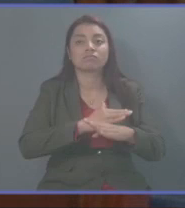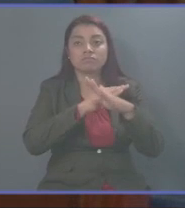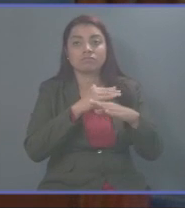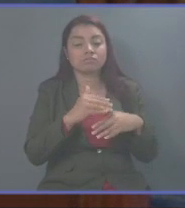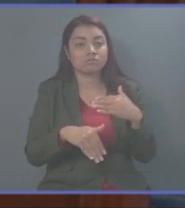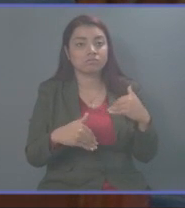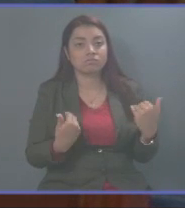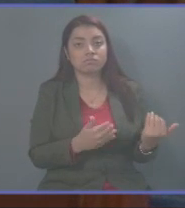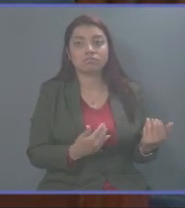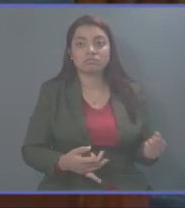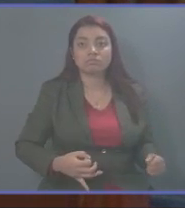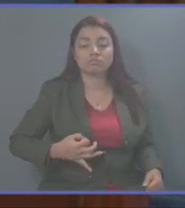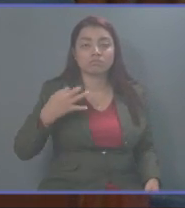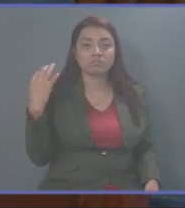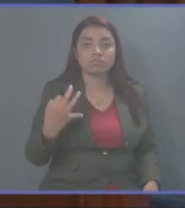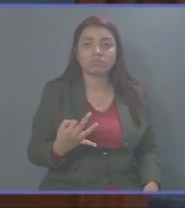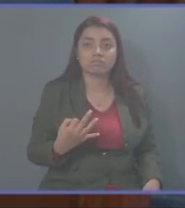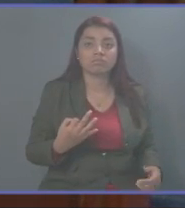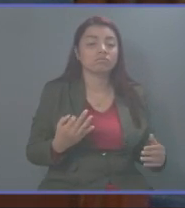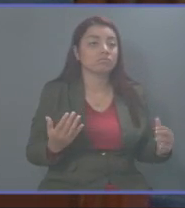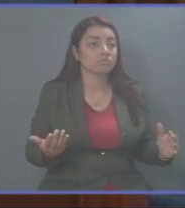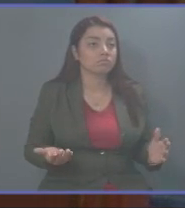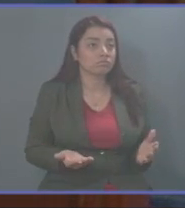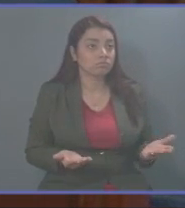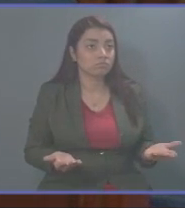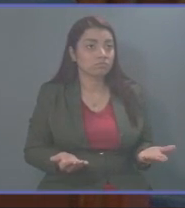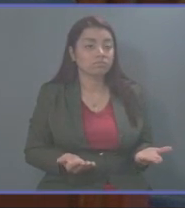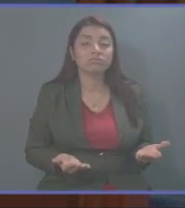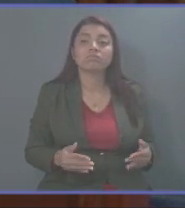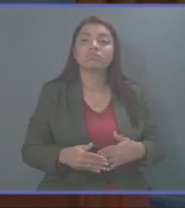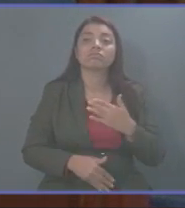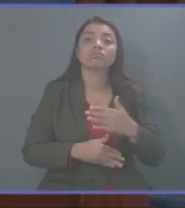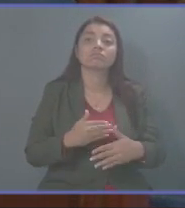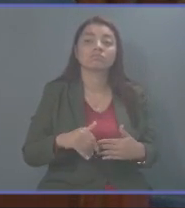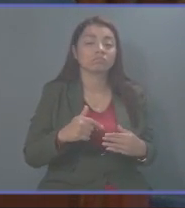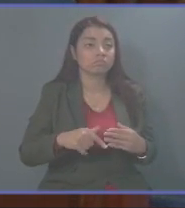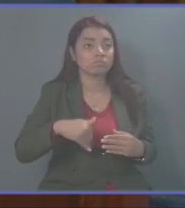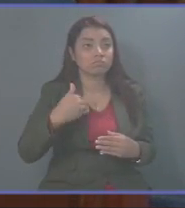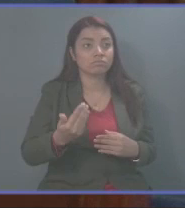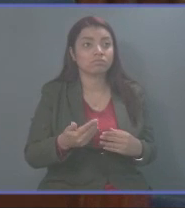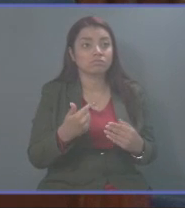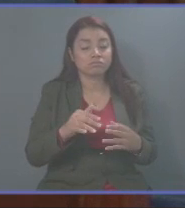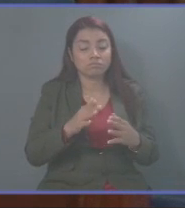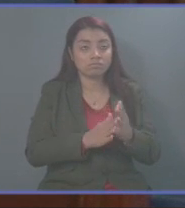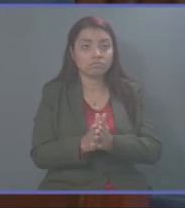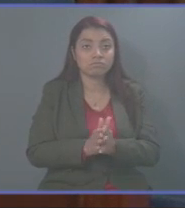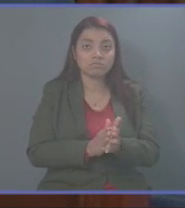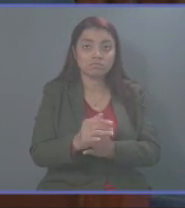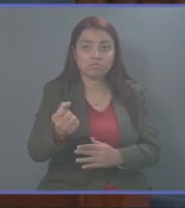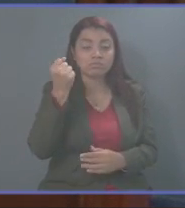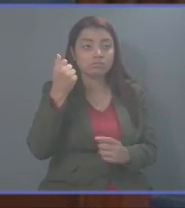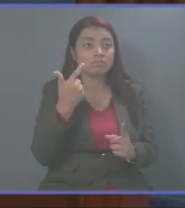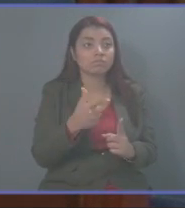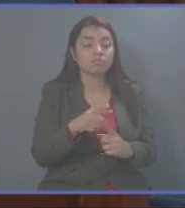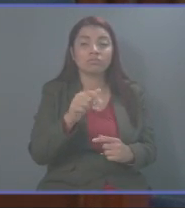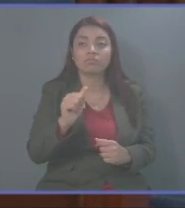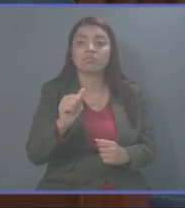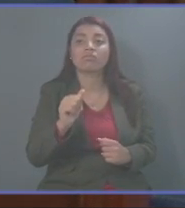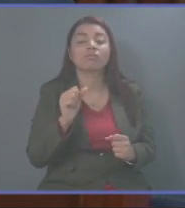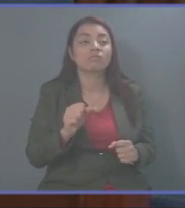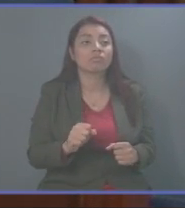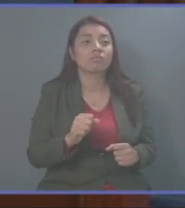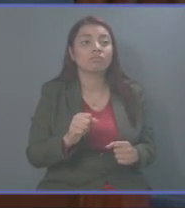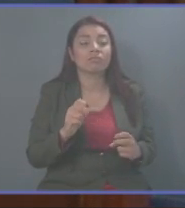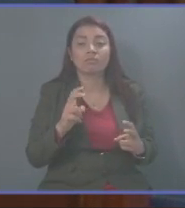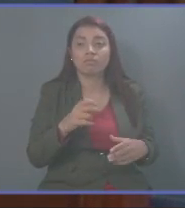de residuos deberán realizar una jerarquización con base al siguiente orden de prioridad. Literal A, prevención o reducción al